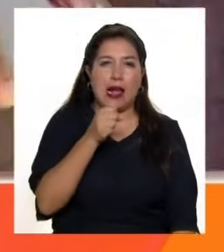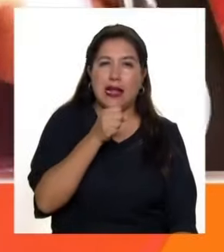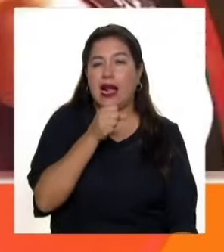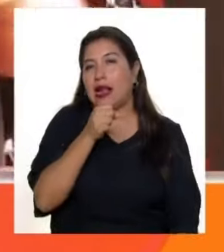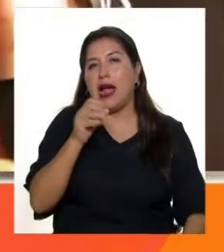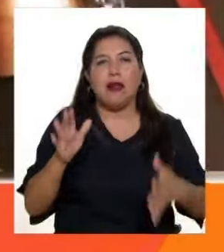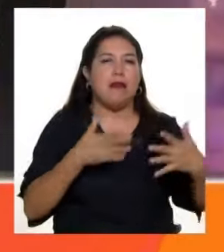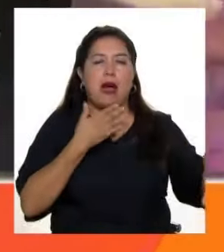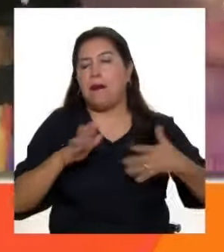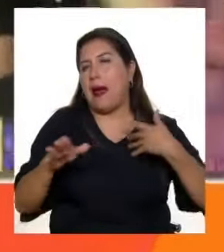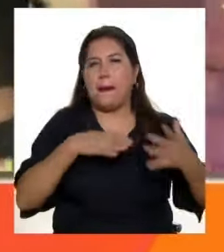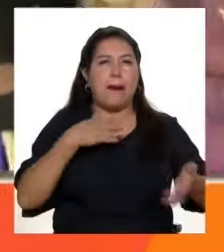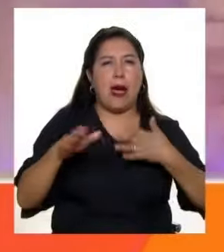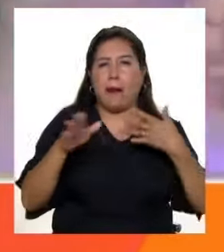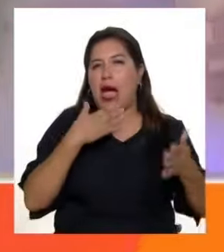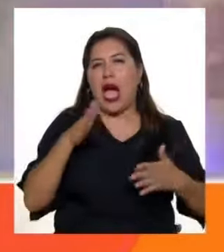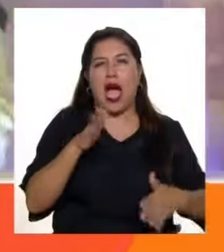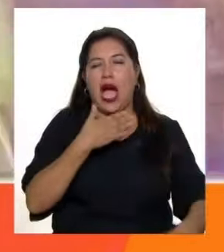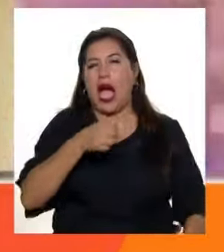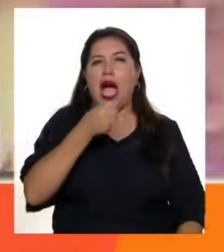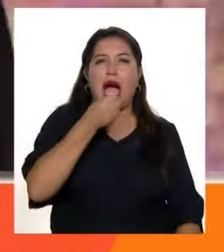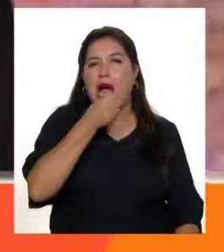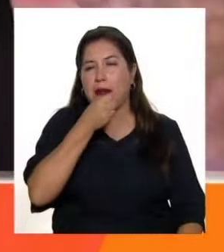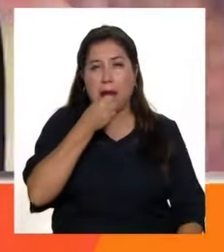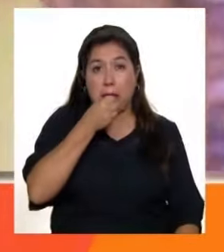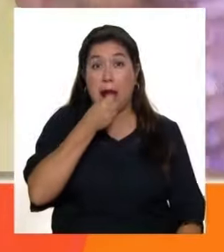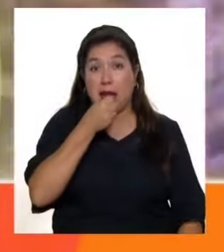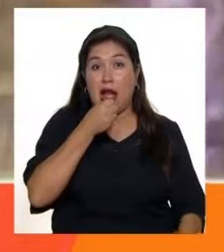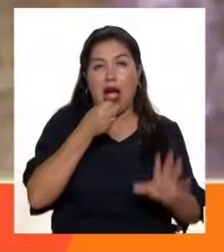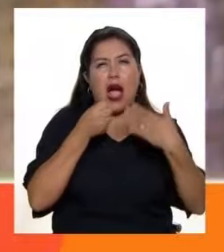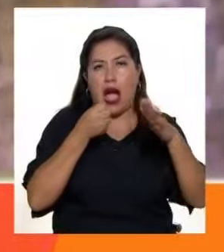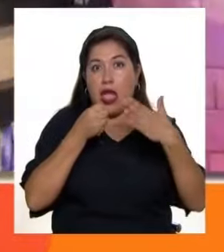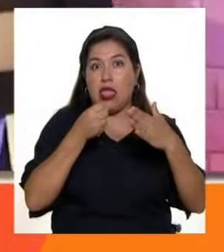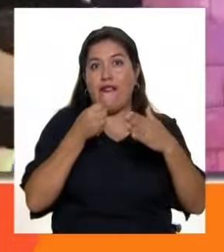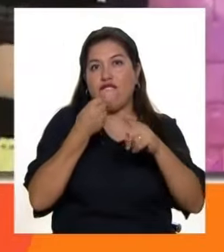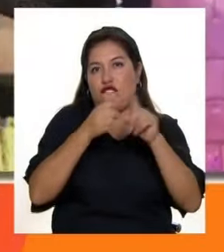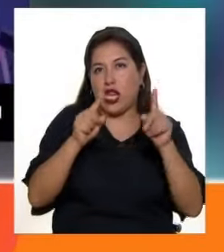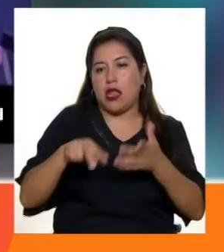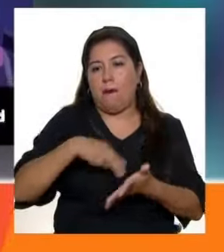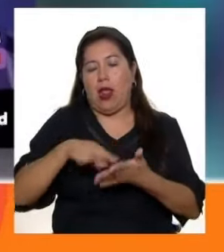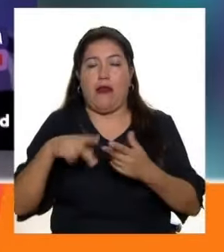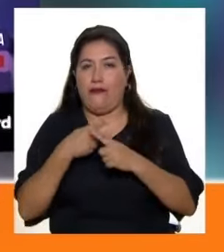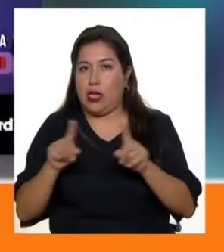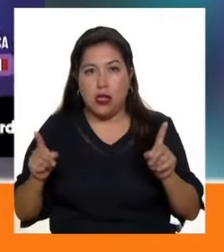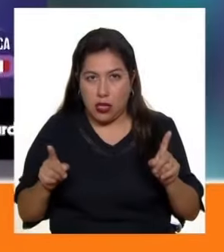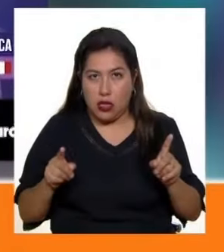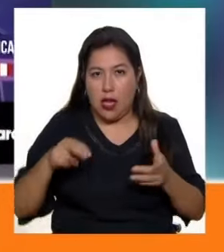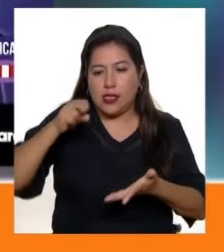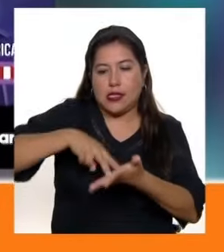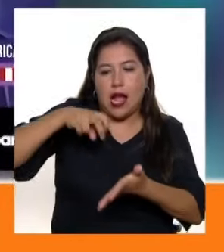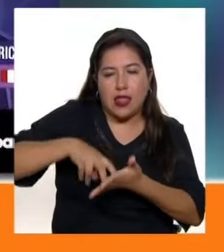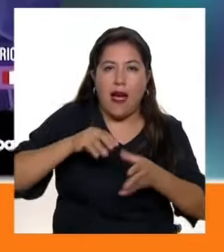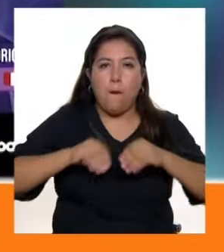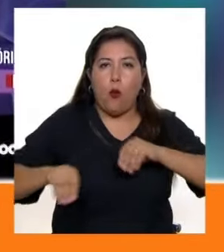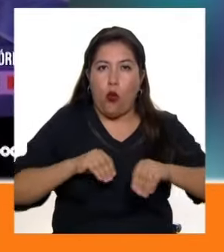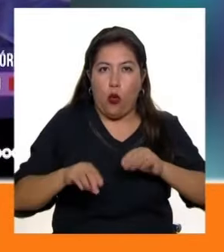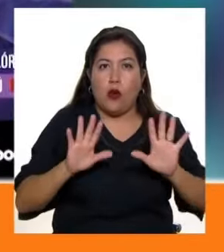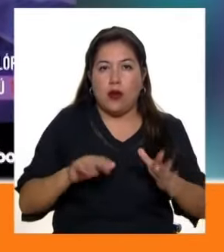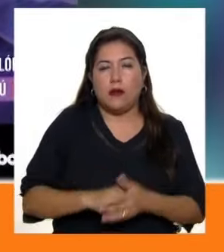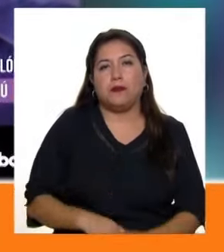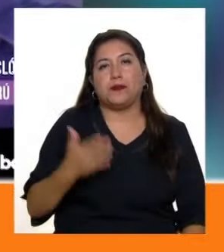soltar todo lo que tienes. Y otra es tener que bailar, moverte, saltar. Claro. Entonces, la primera vez que yo le hice escuchar, porque de mis